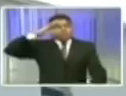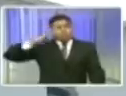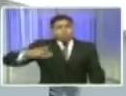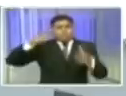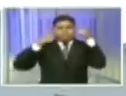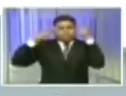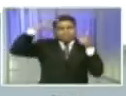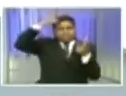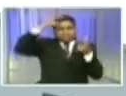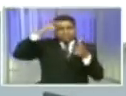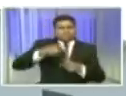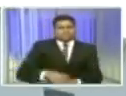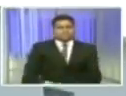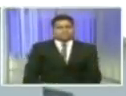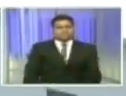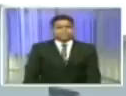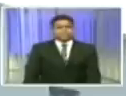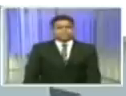Chávez